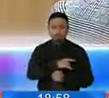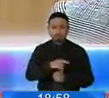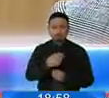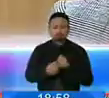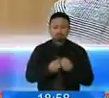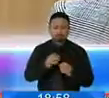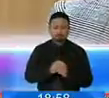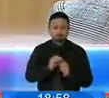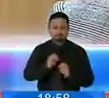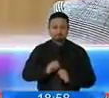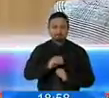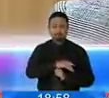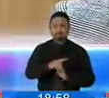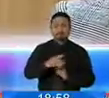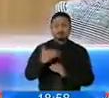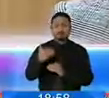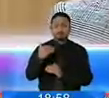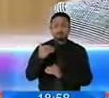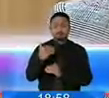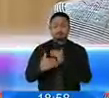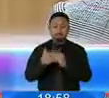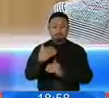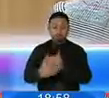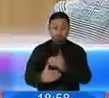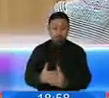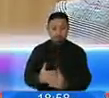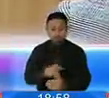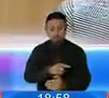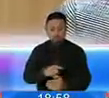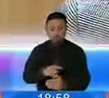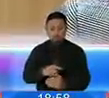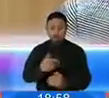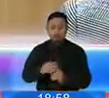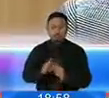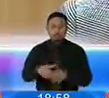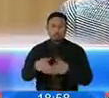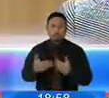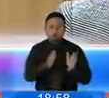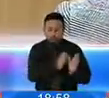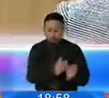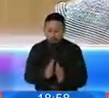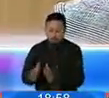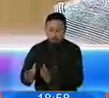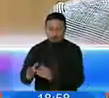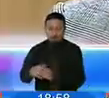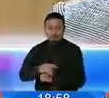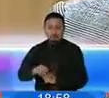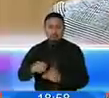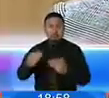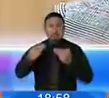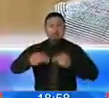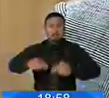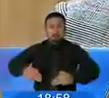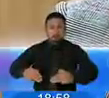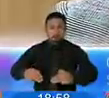observar el proceso, los procedimientos, la